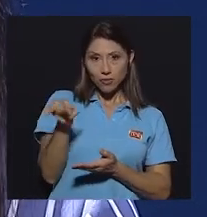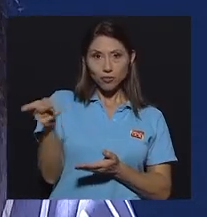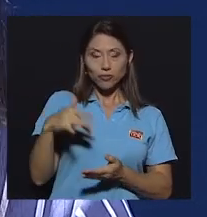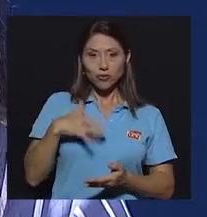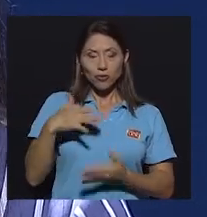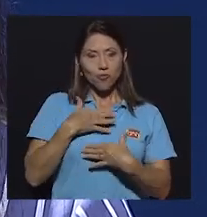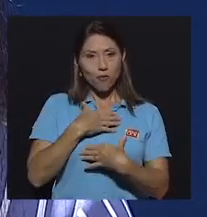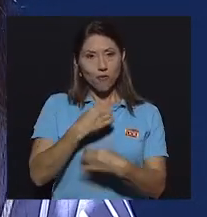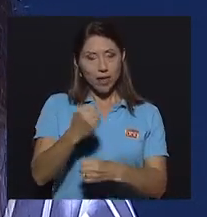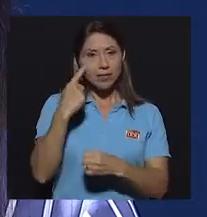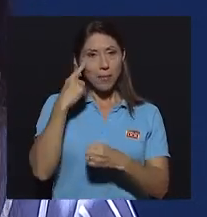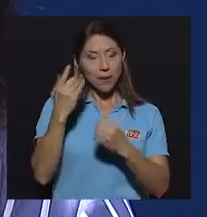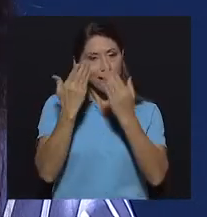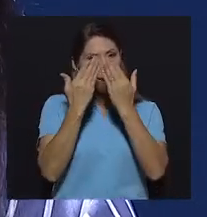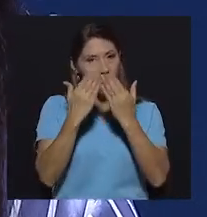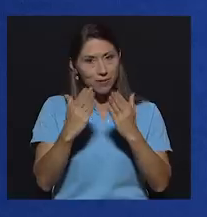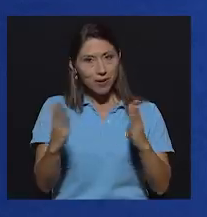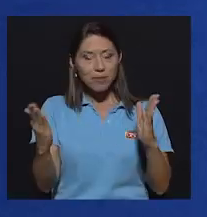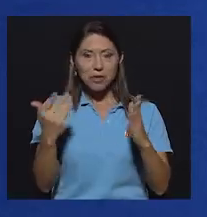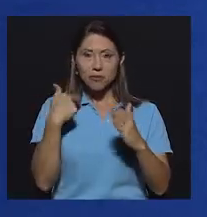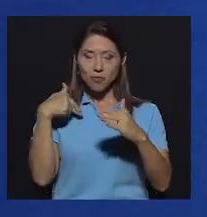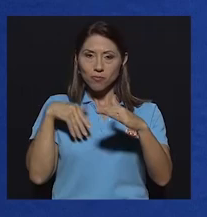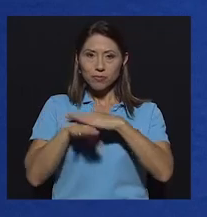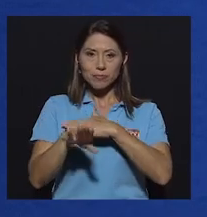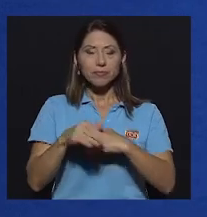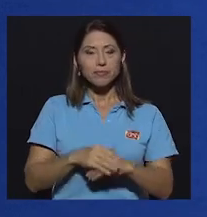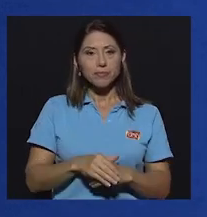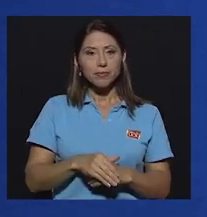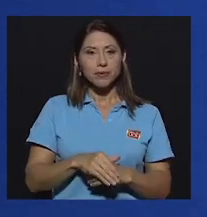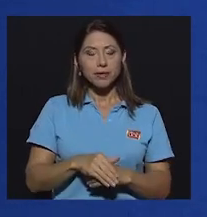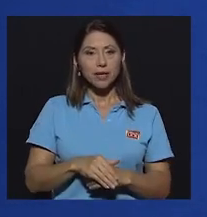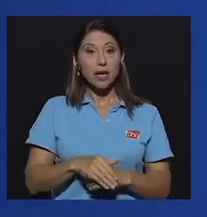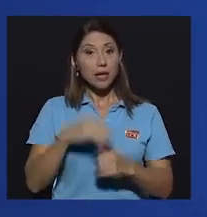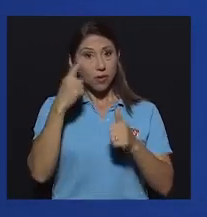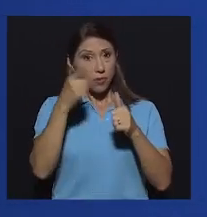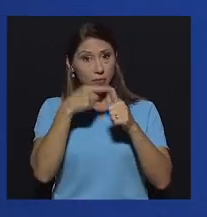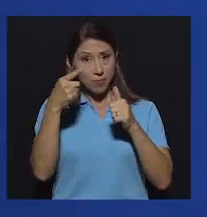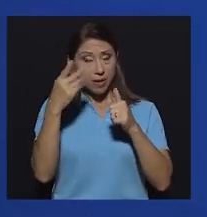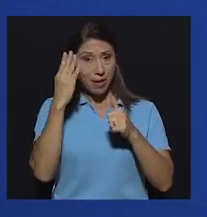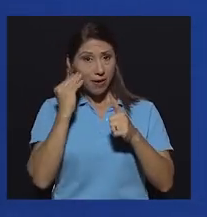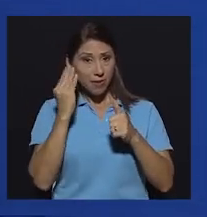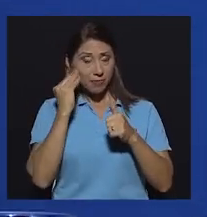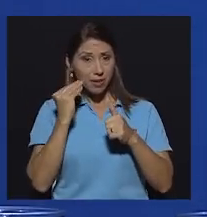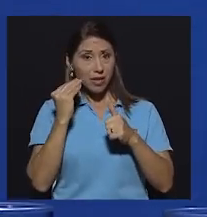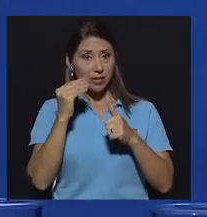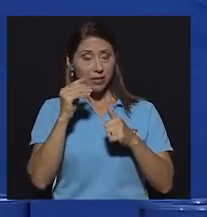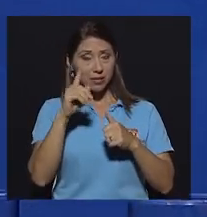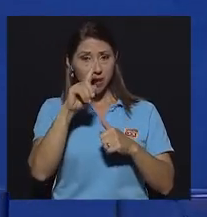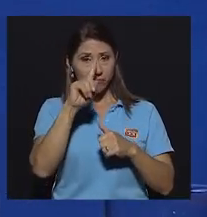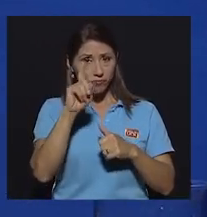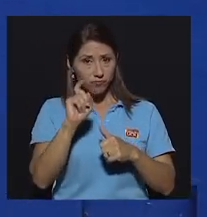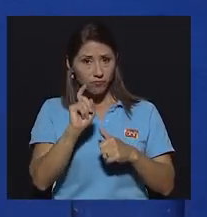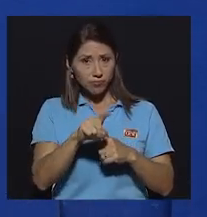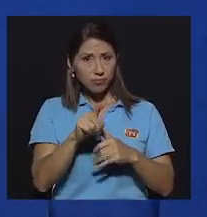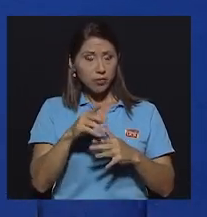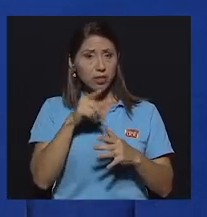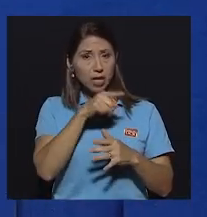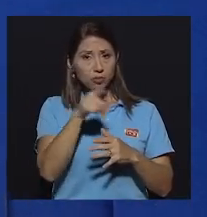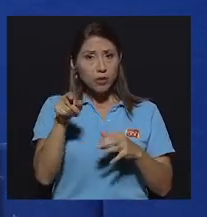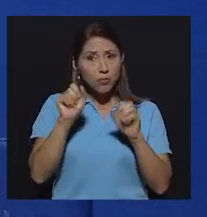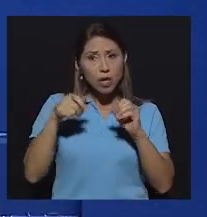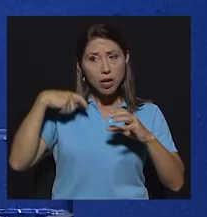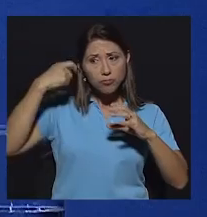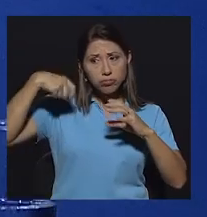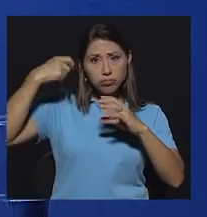para abrirme las puertas 100%. ¿Era una primera experiencia, digamos, de registrar un material de